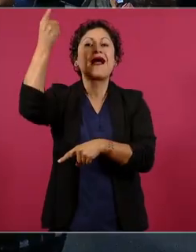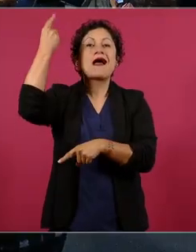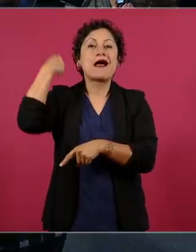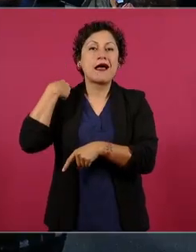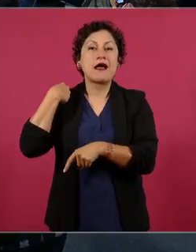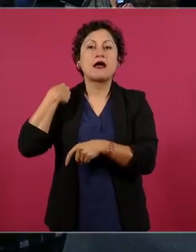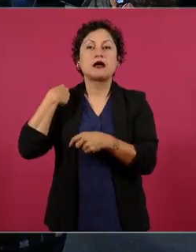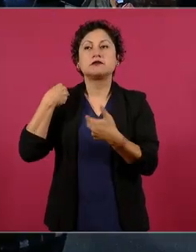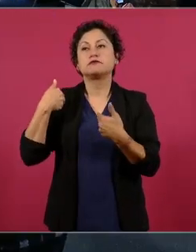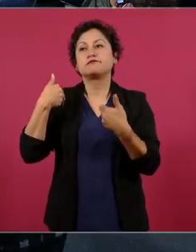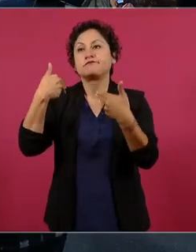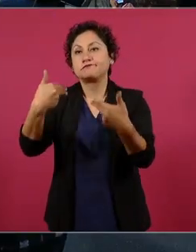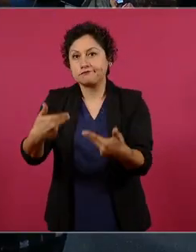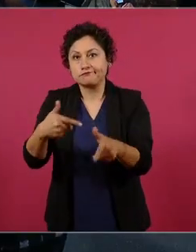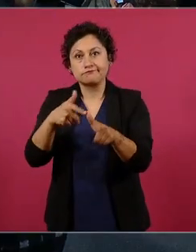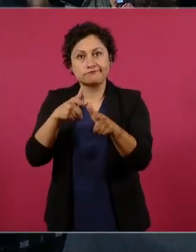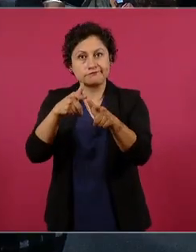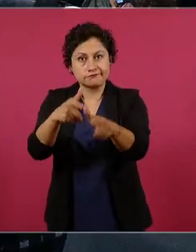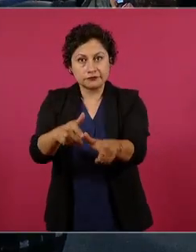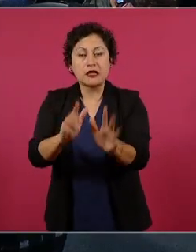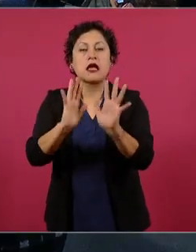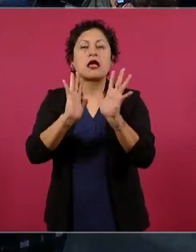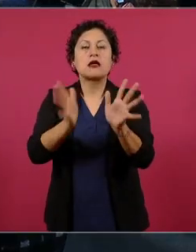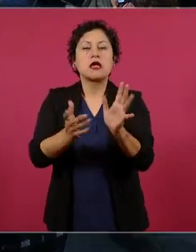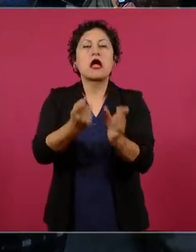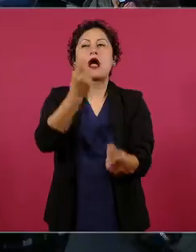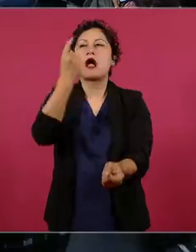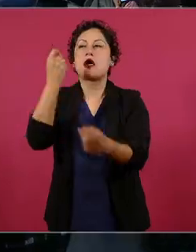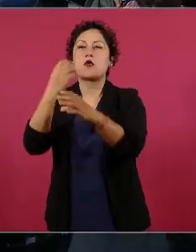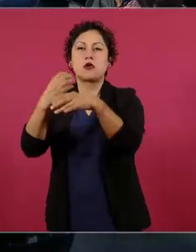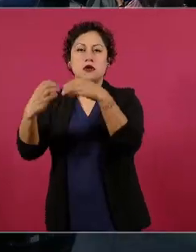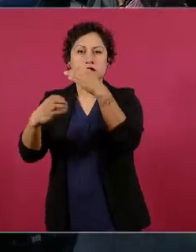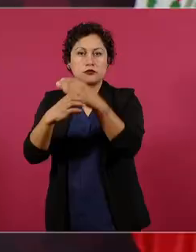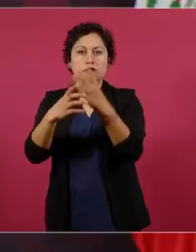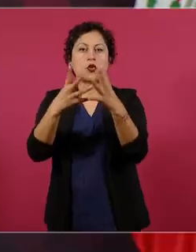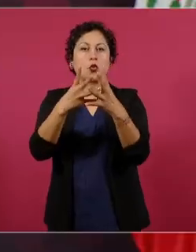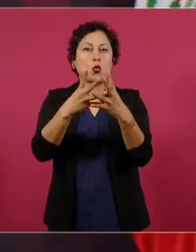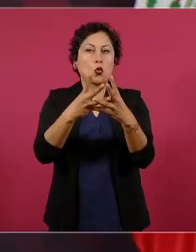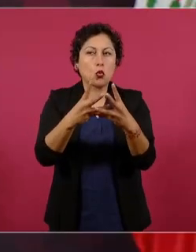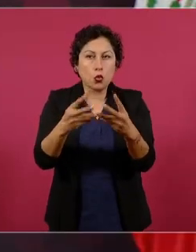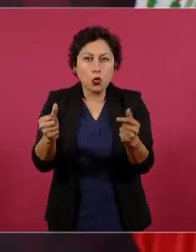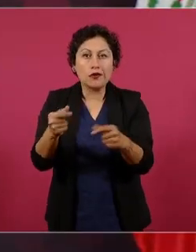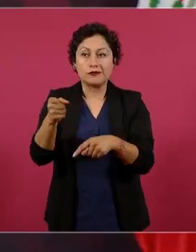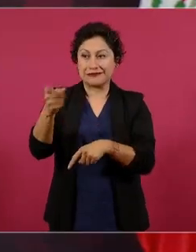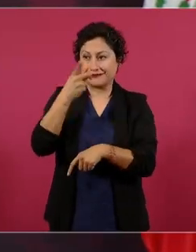venido resolviendo. Este conflicto de los Uber con los